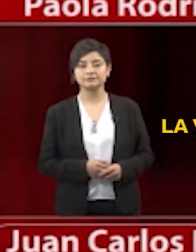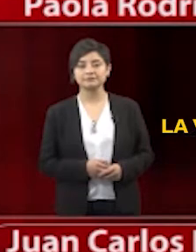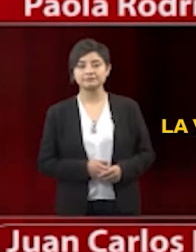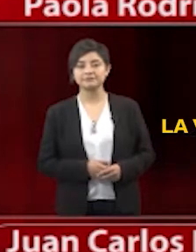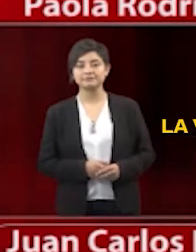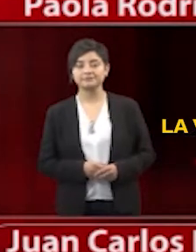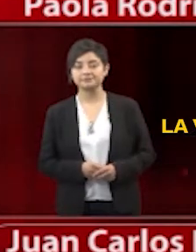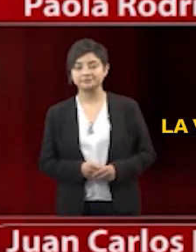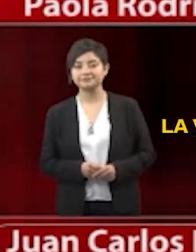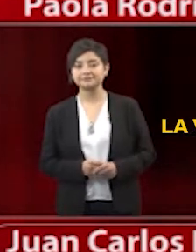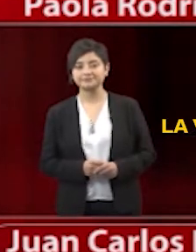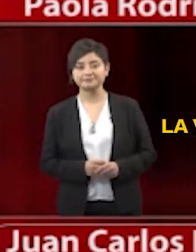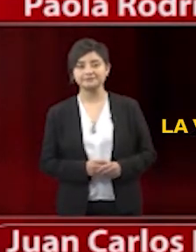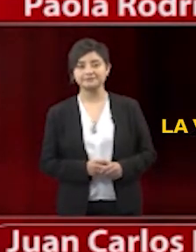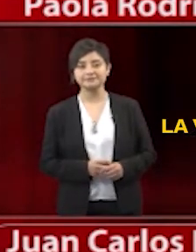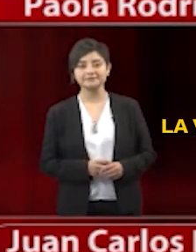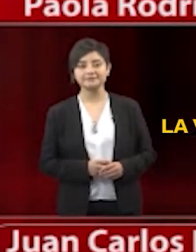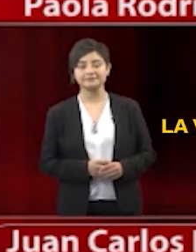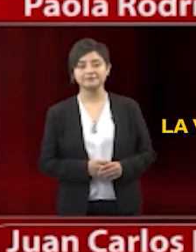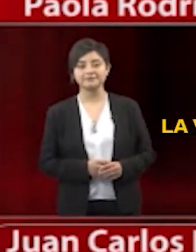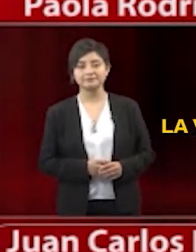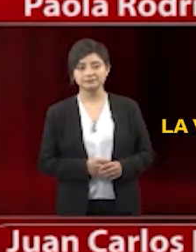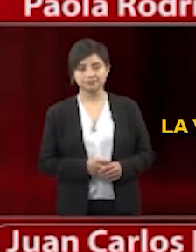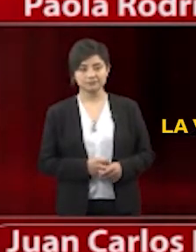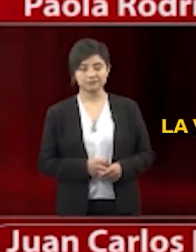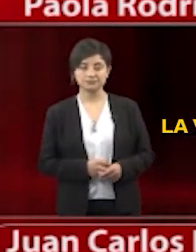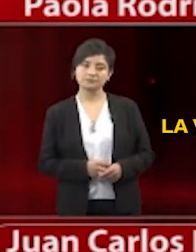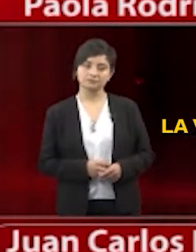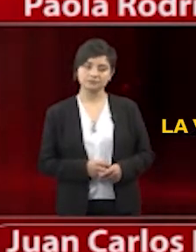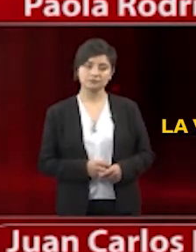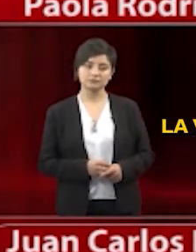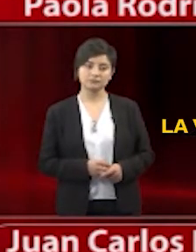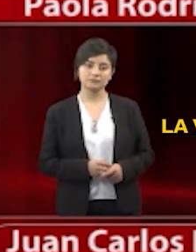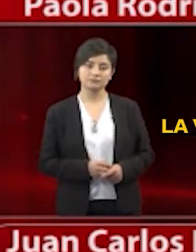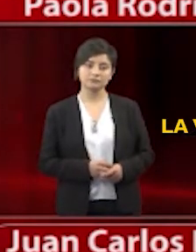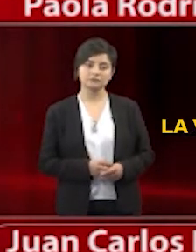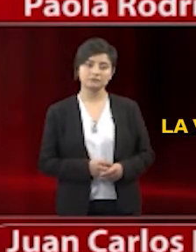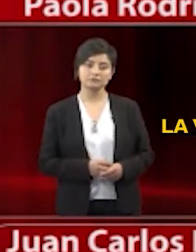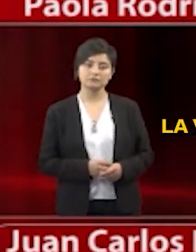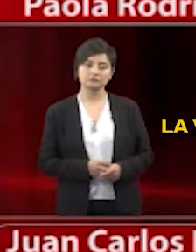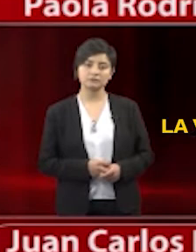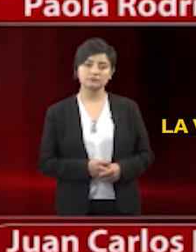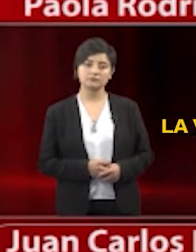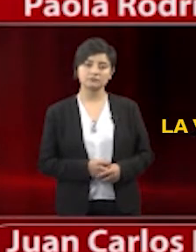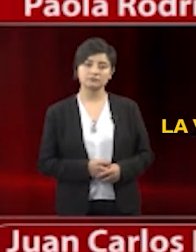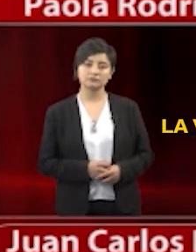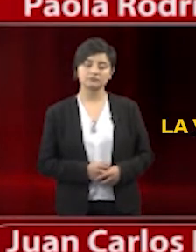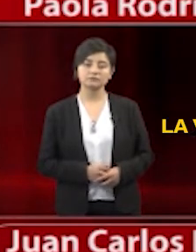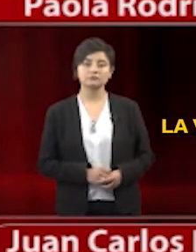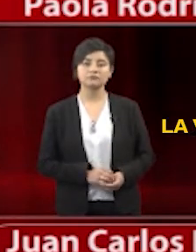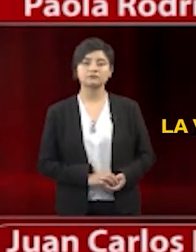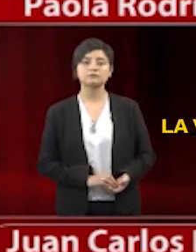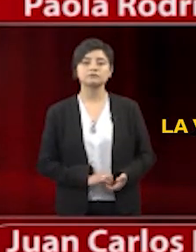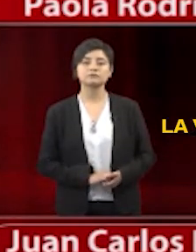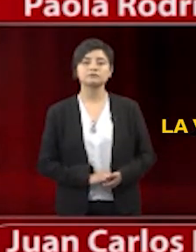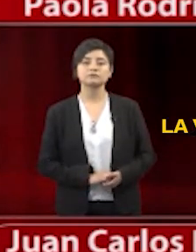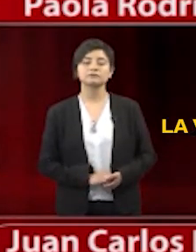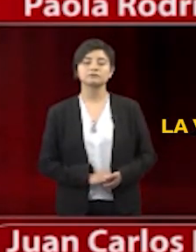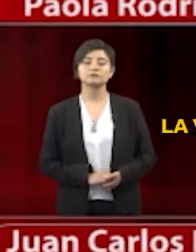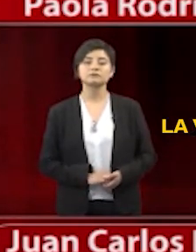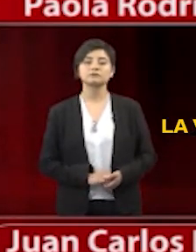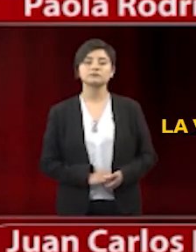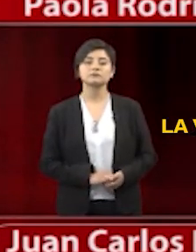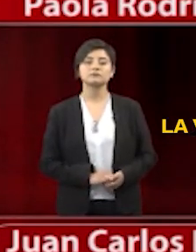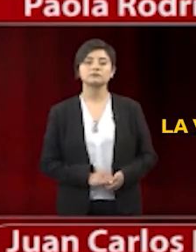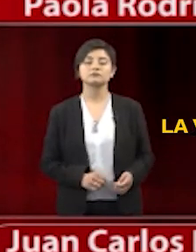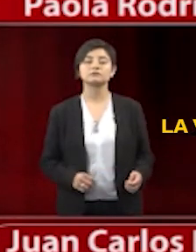grandes multinacionales agroalimentarias que venden semillas transgénicas como DuPont, Cargill, Syngenta y demás han estado también involucradas en escándalos